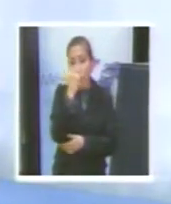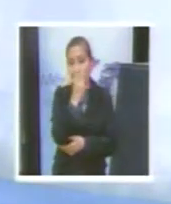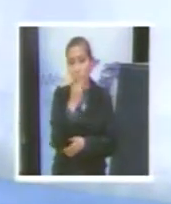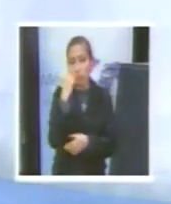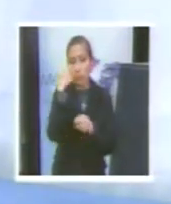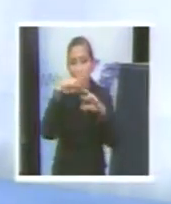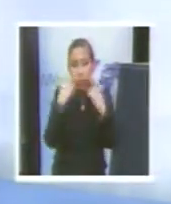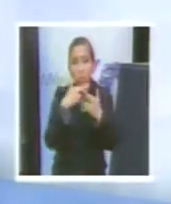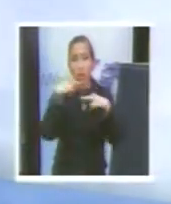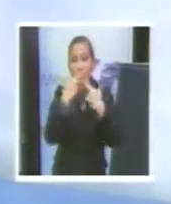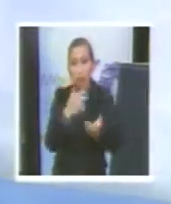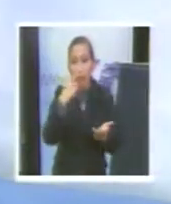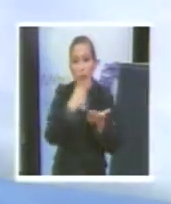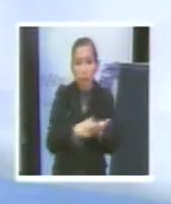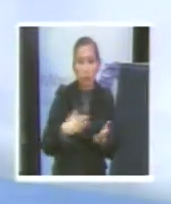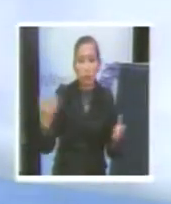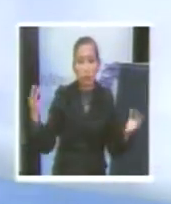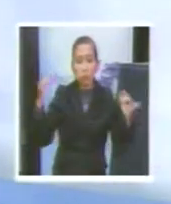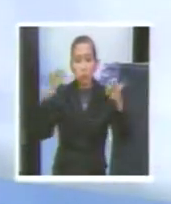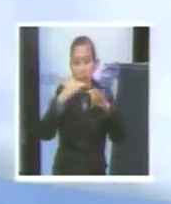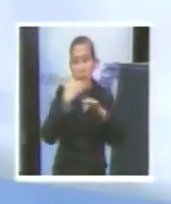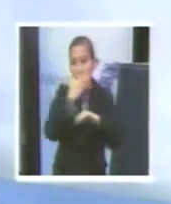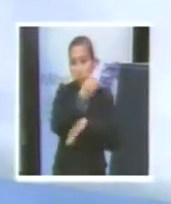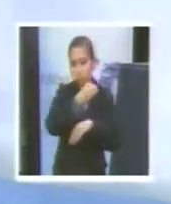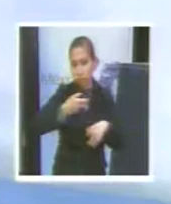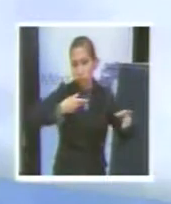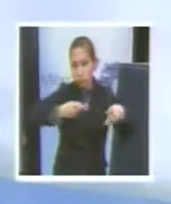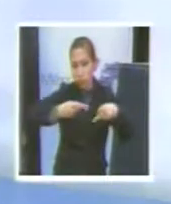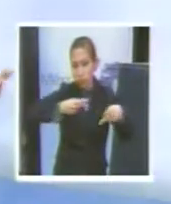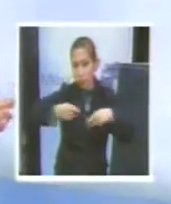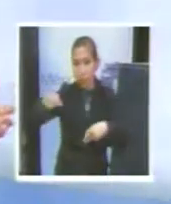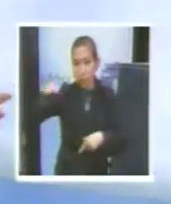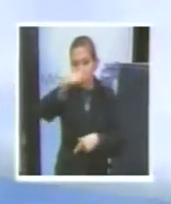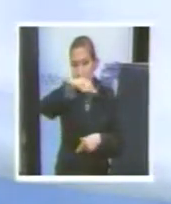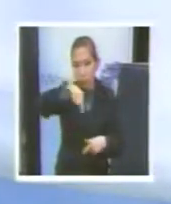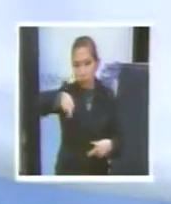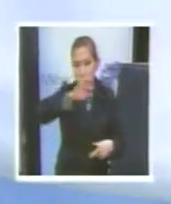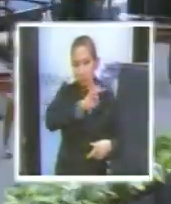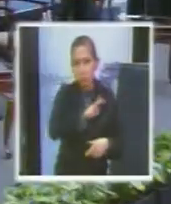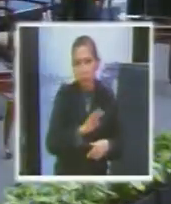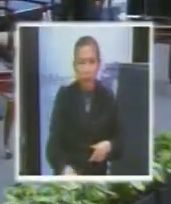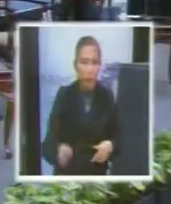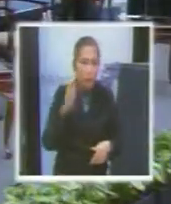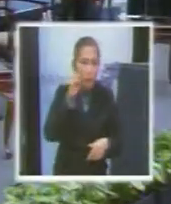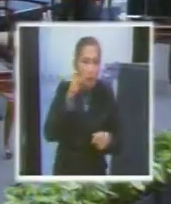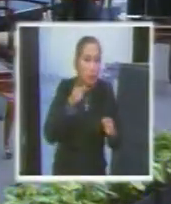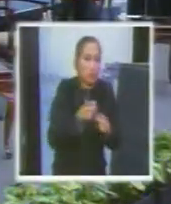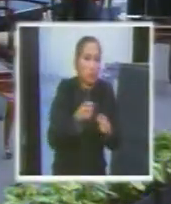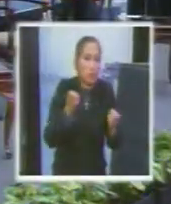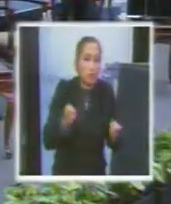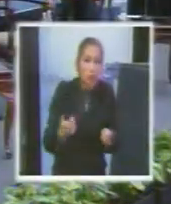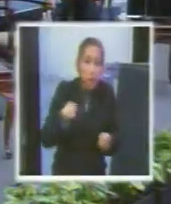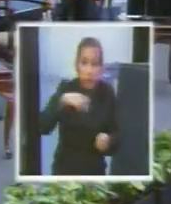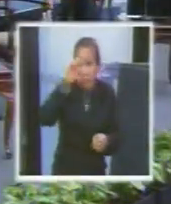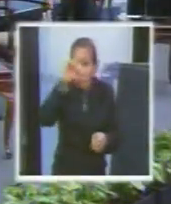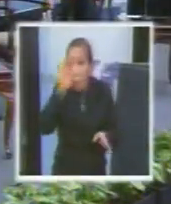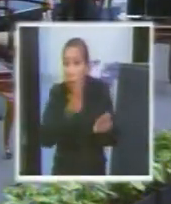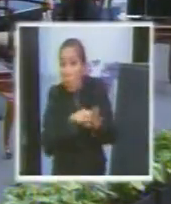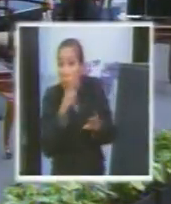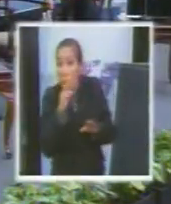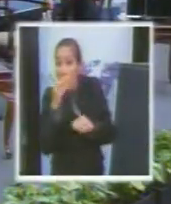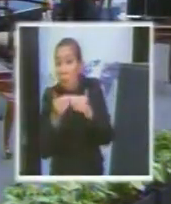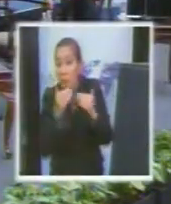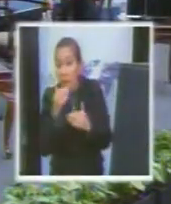anuales interparlamentarias muy bien estructuradas. Ustedes podrán ver dónde estamos, aconsejarnos cómo ir